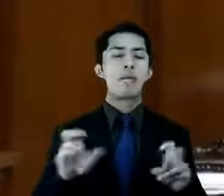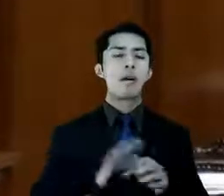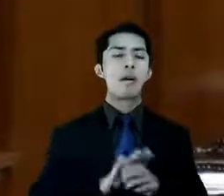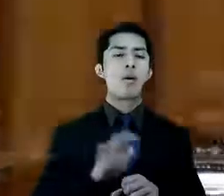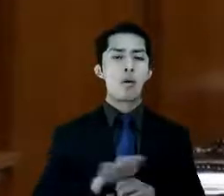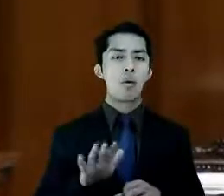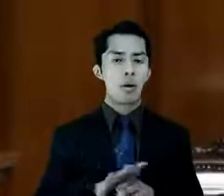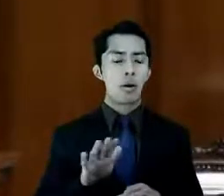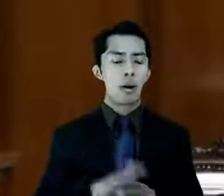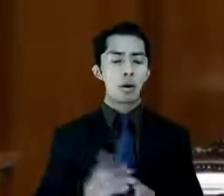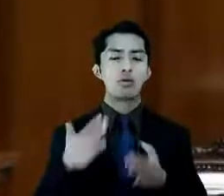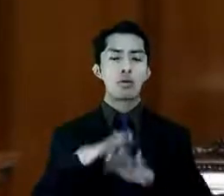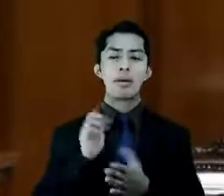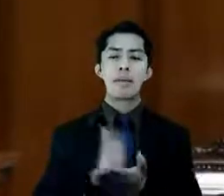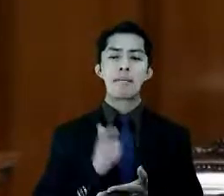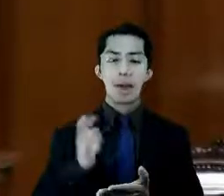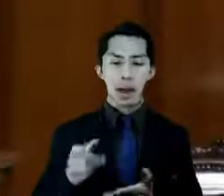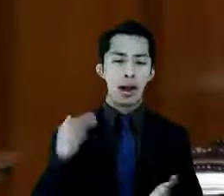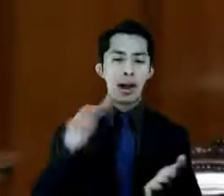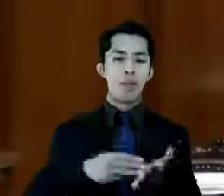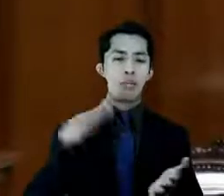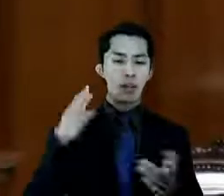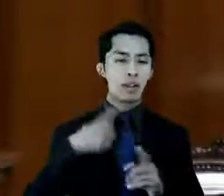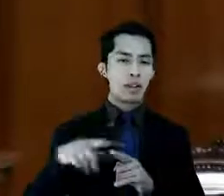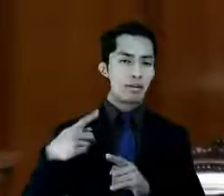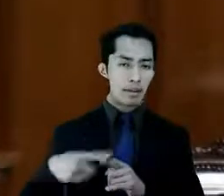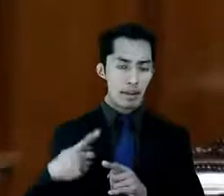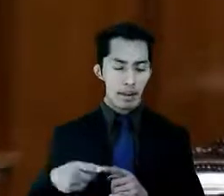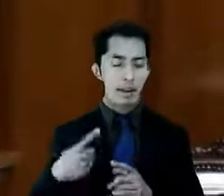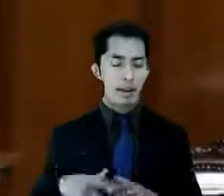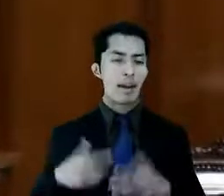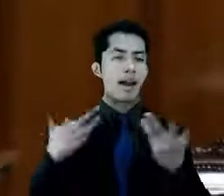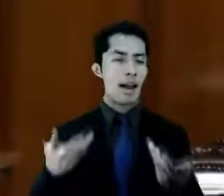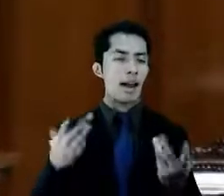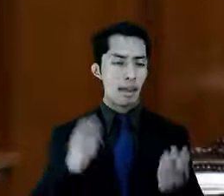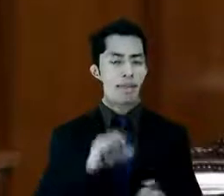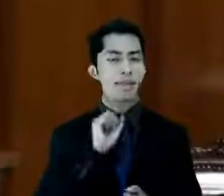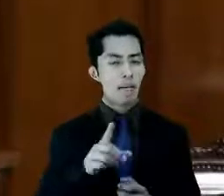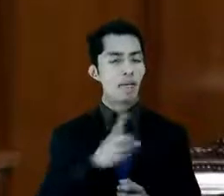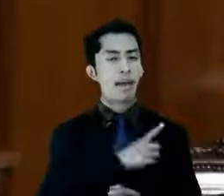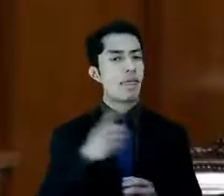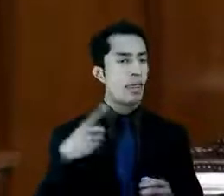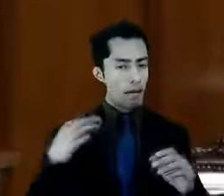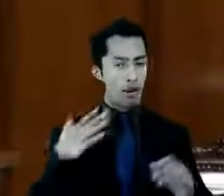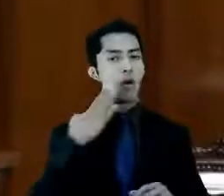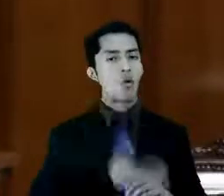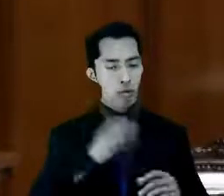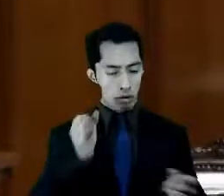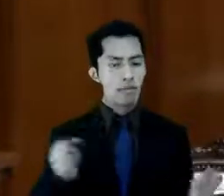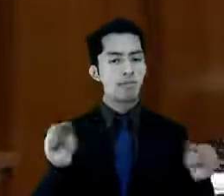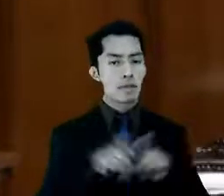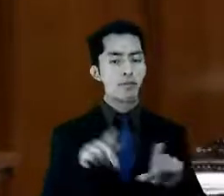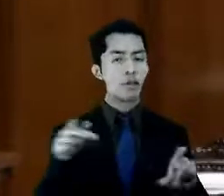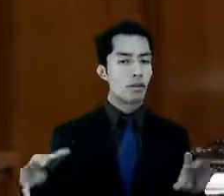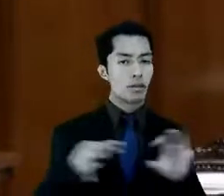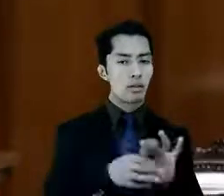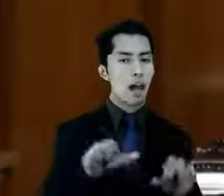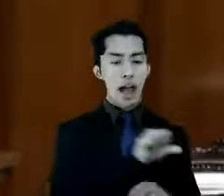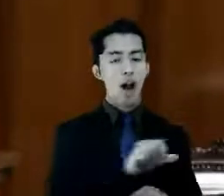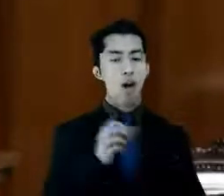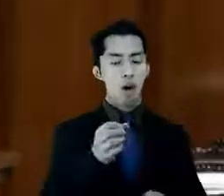lo que tiene que ver con pagos y multas, entonces seamos parejos también en las obligaciones